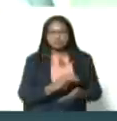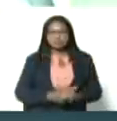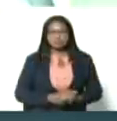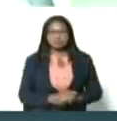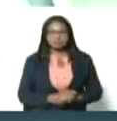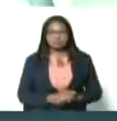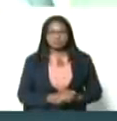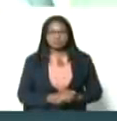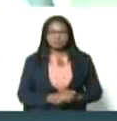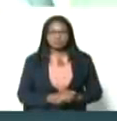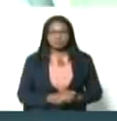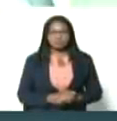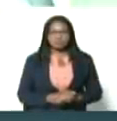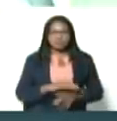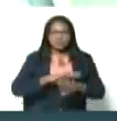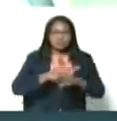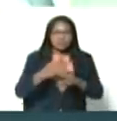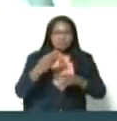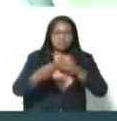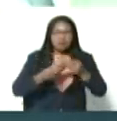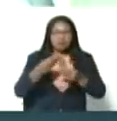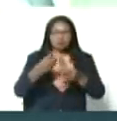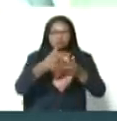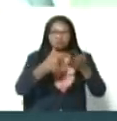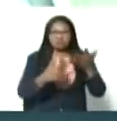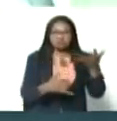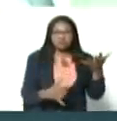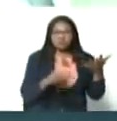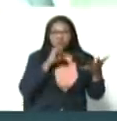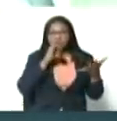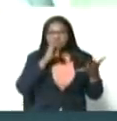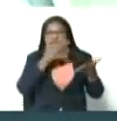porque me han hecho llegar un conjunto de anuncios.